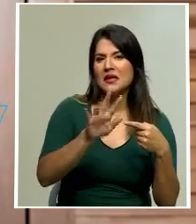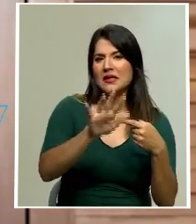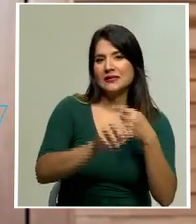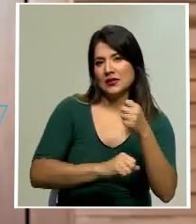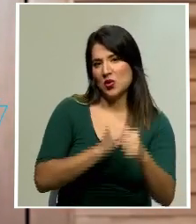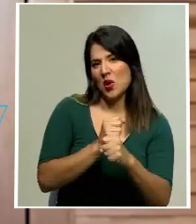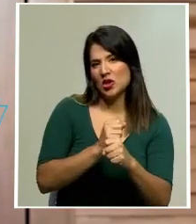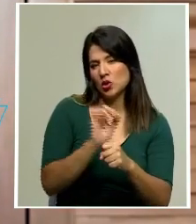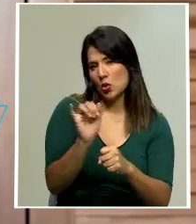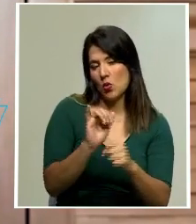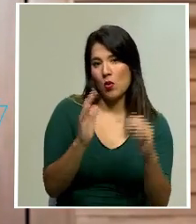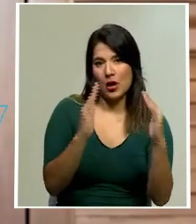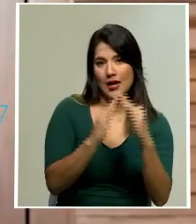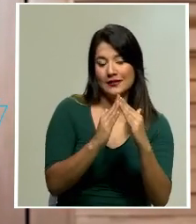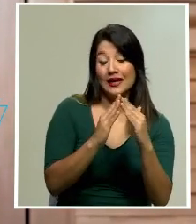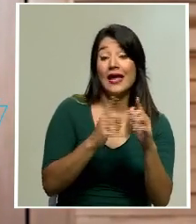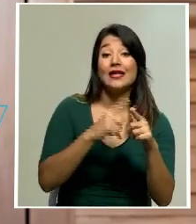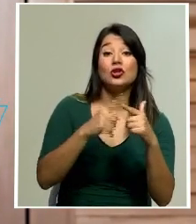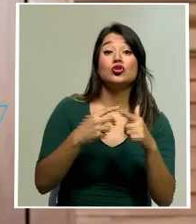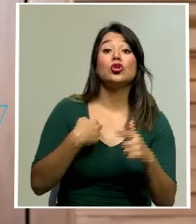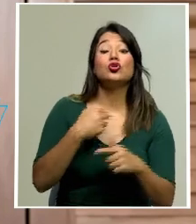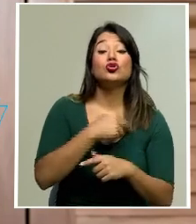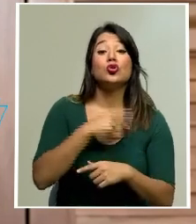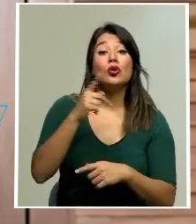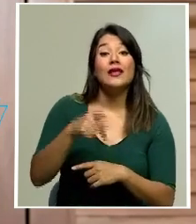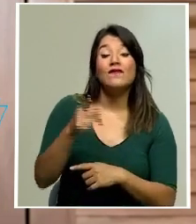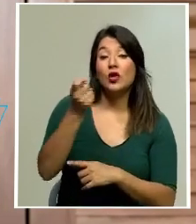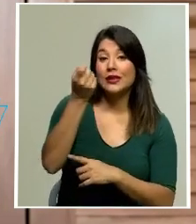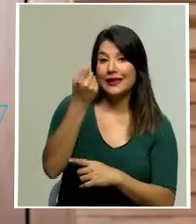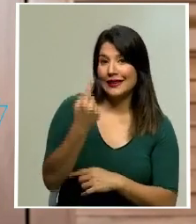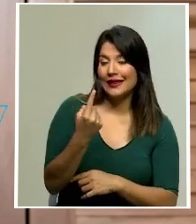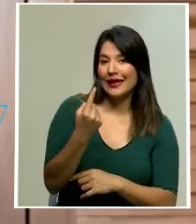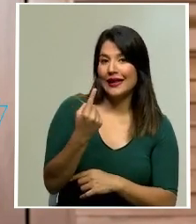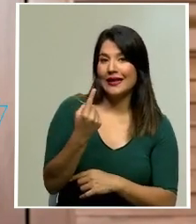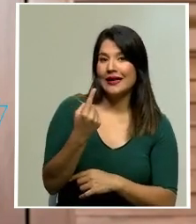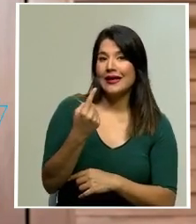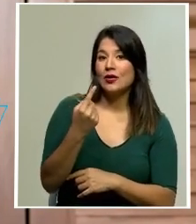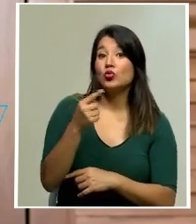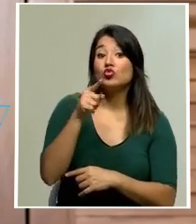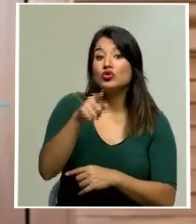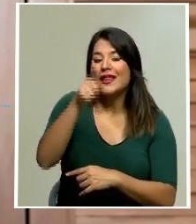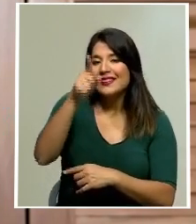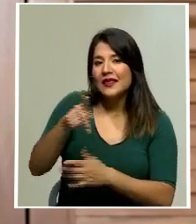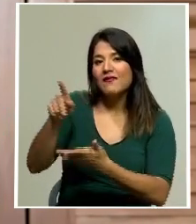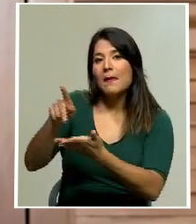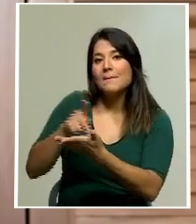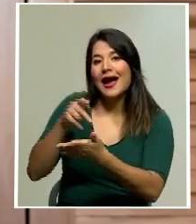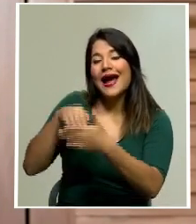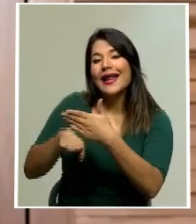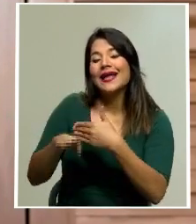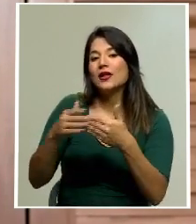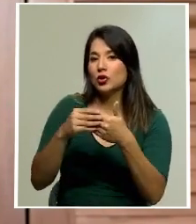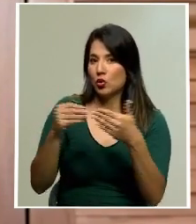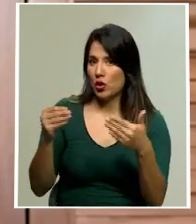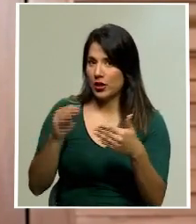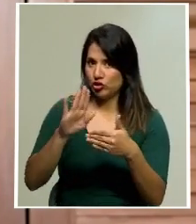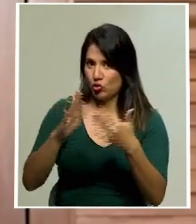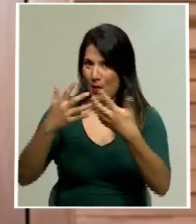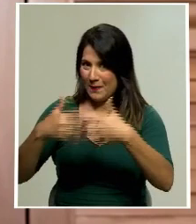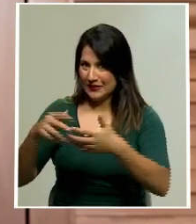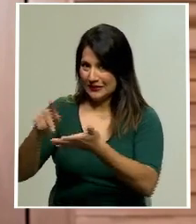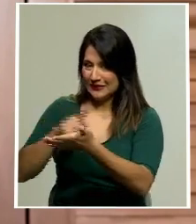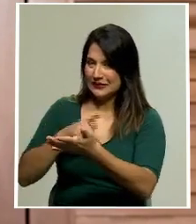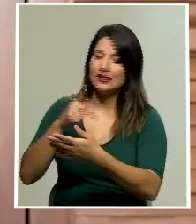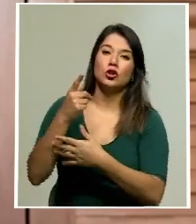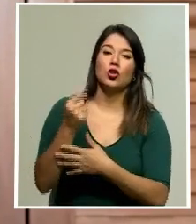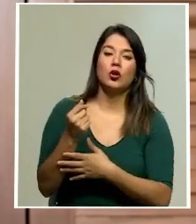de vivienda, pues tenemos que entender que hay que generar dólares, preferiblemente. El problema es que si generamos